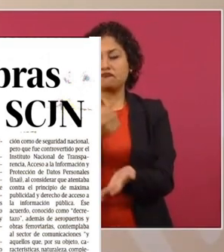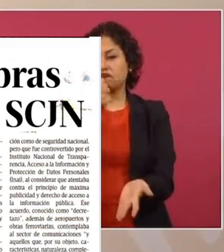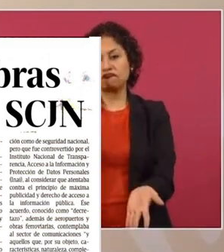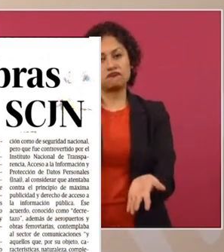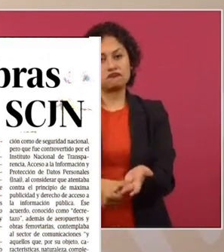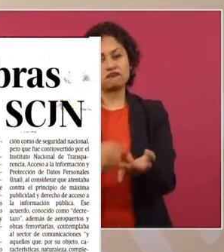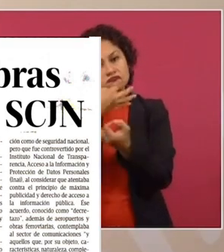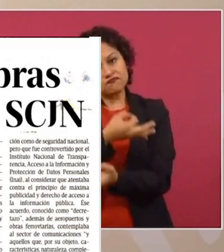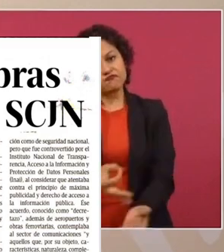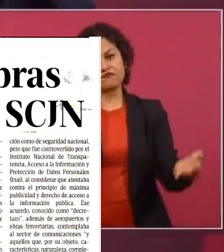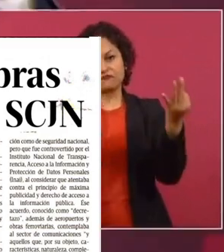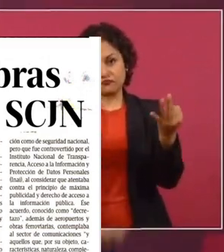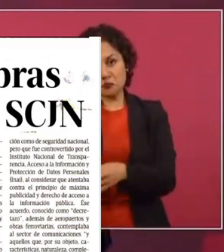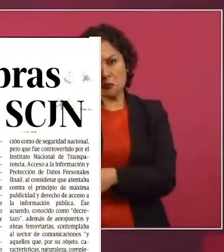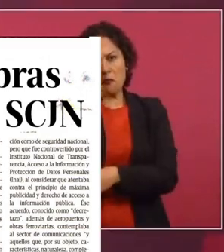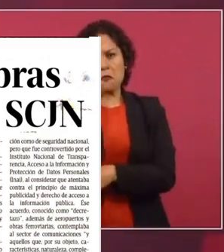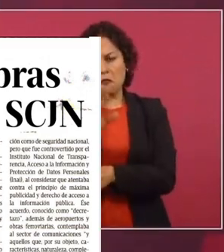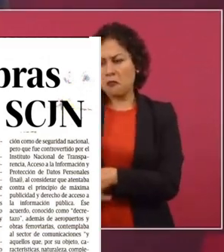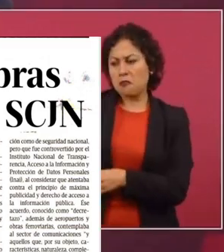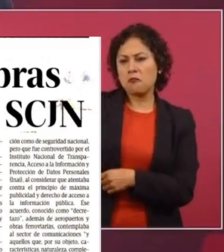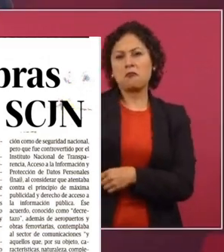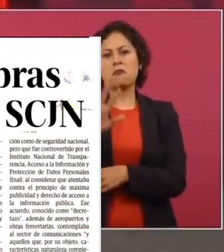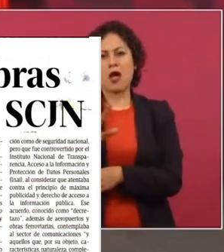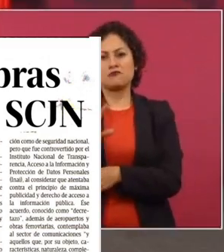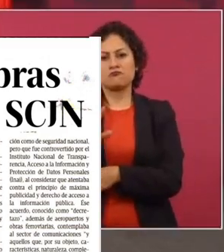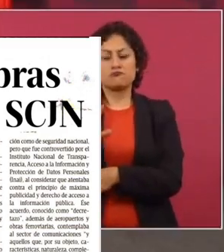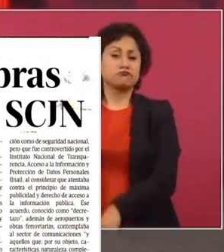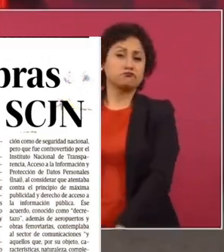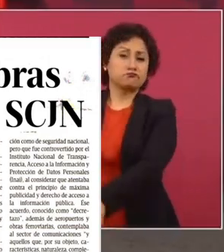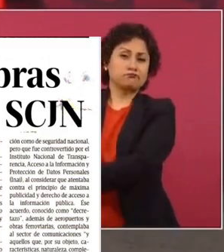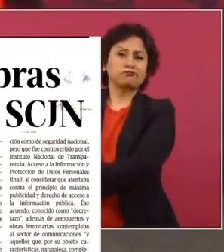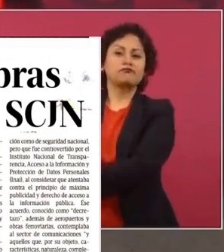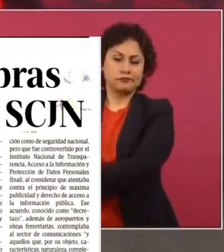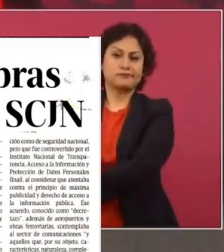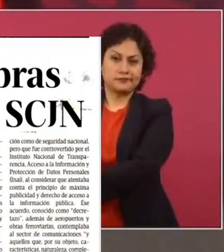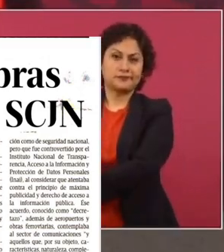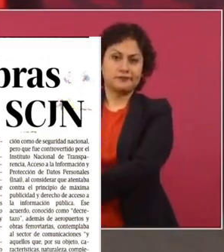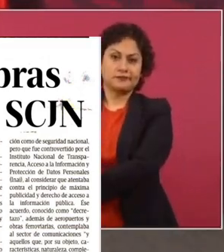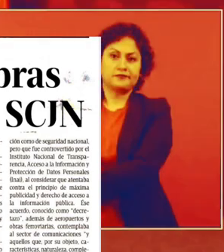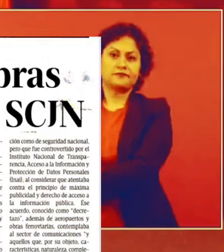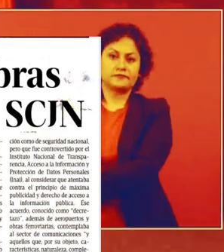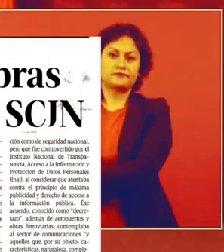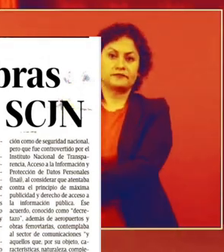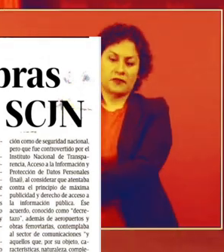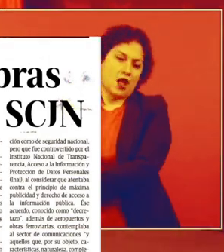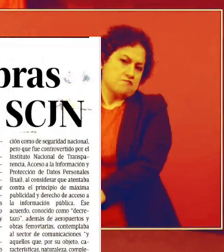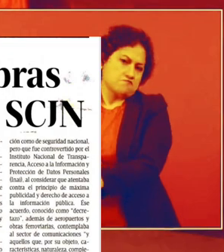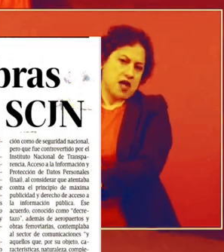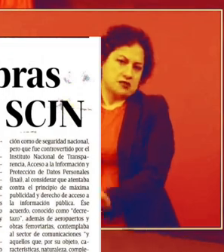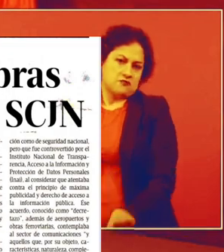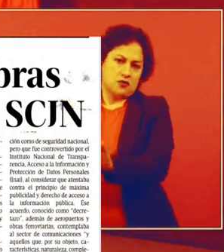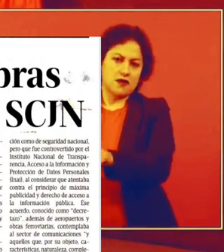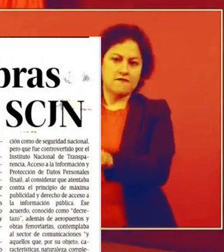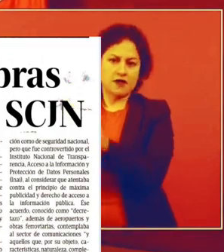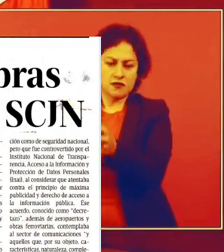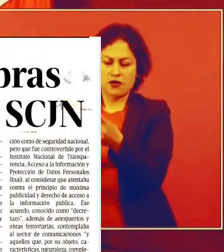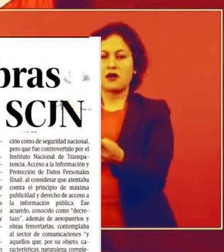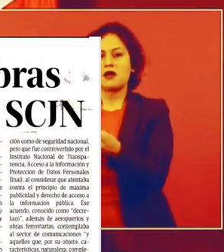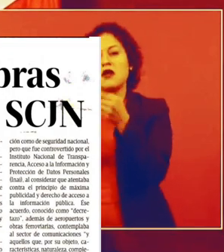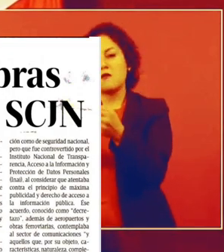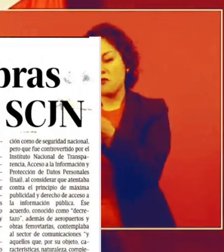decreto para que toda esta región se convierta en una región, sobre todo los ferrocarriles, los puertos,